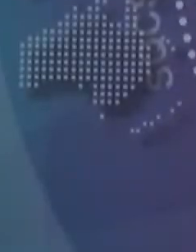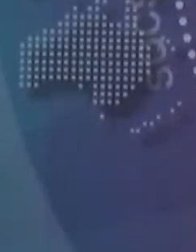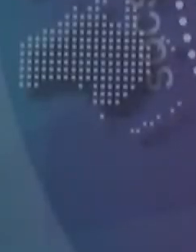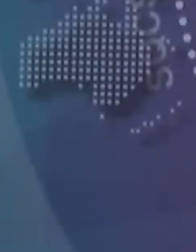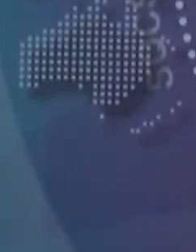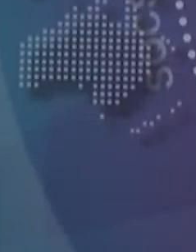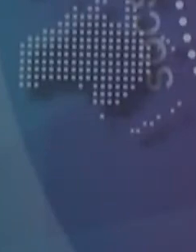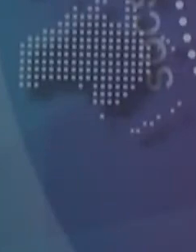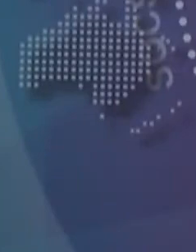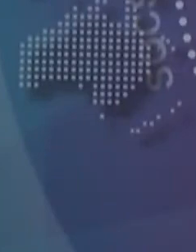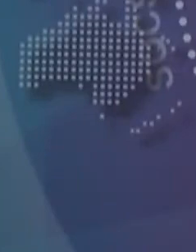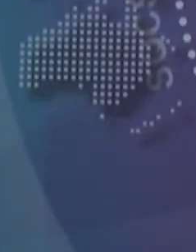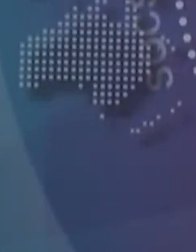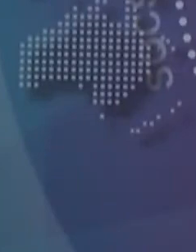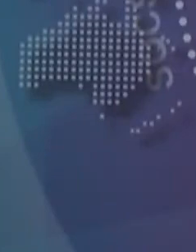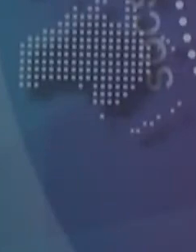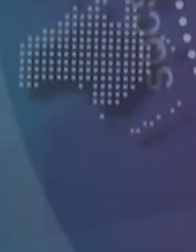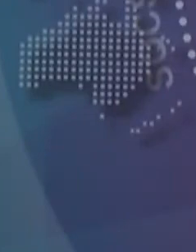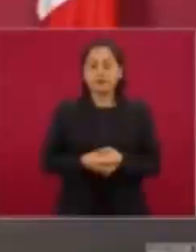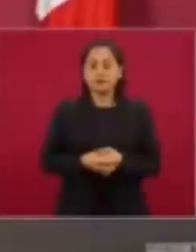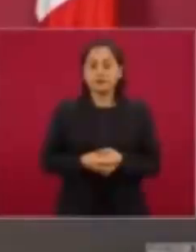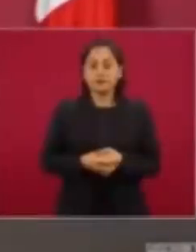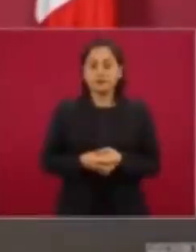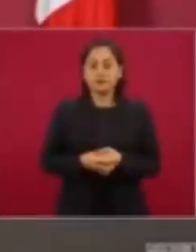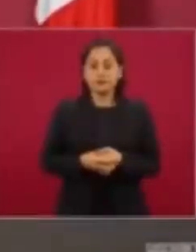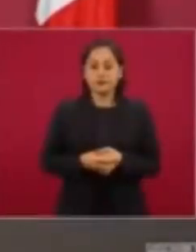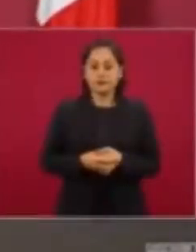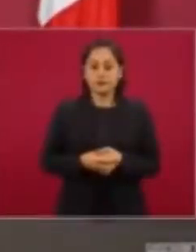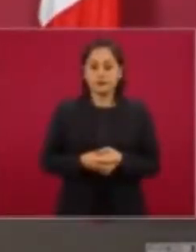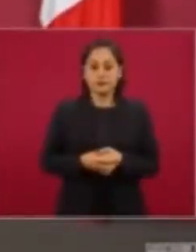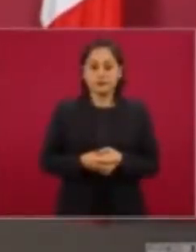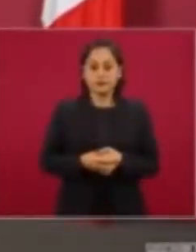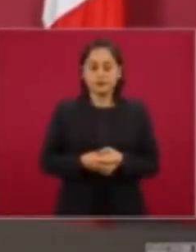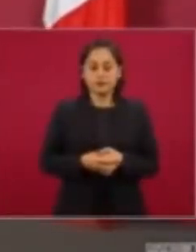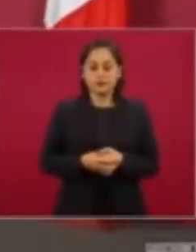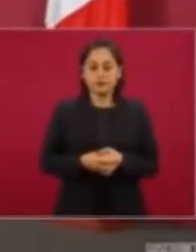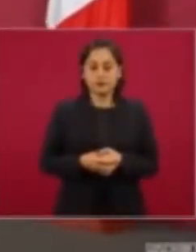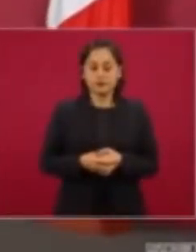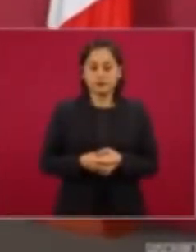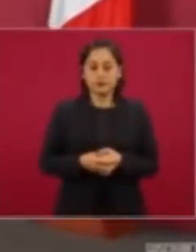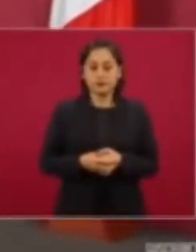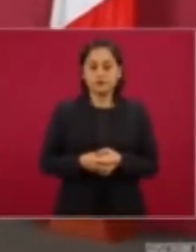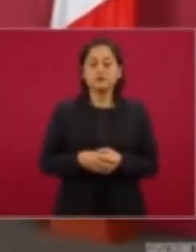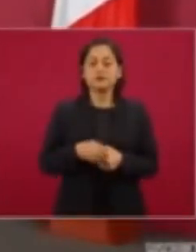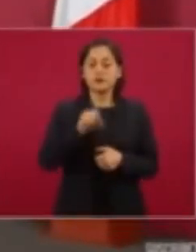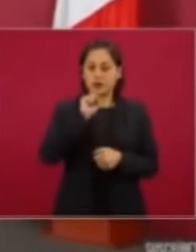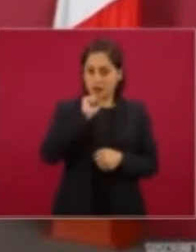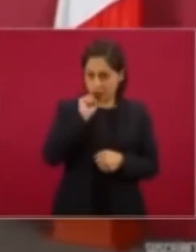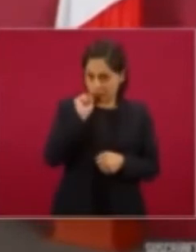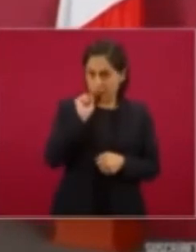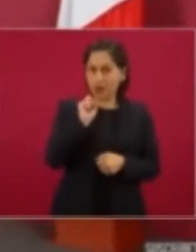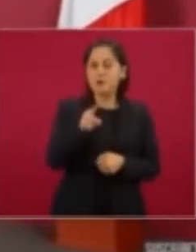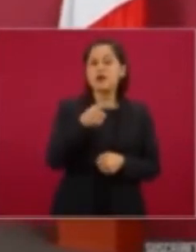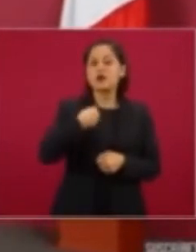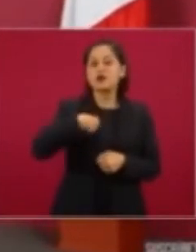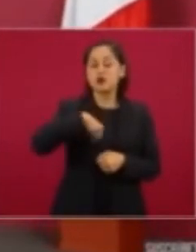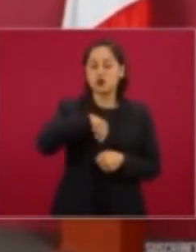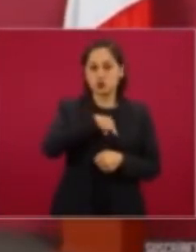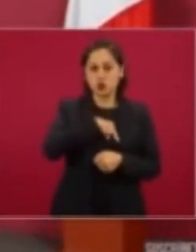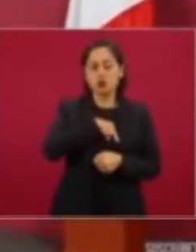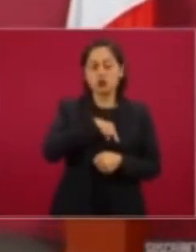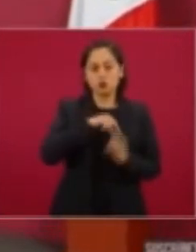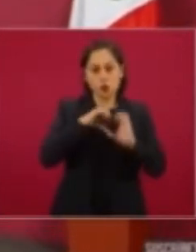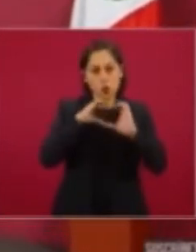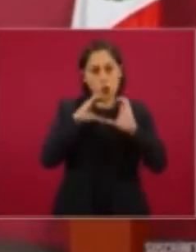En información general a nivel nacional, el presidente de México, Andrés Manuel López Obrador, aseguró este miércoles que no hay nada oculto en la negociación